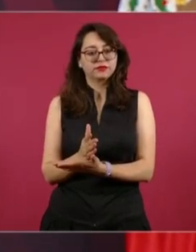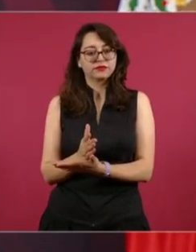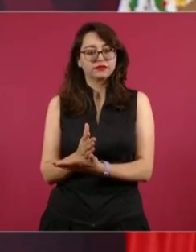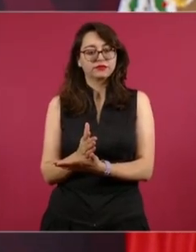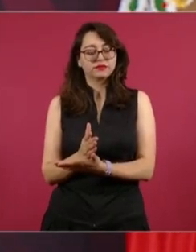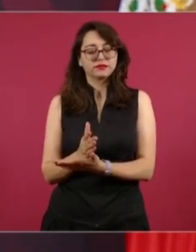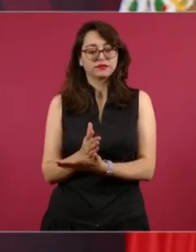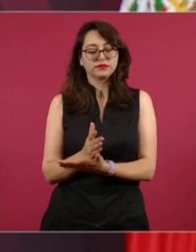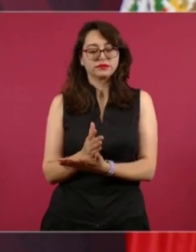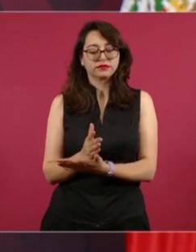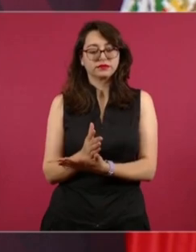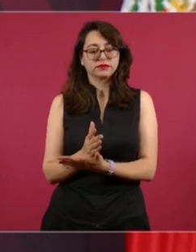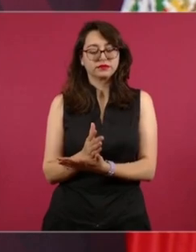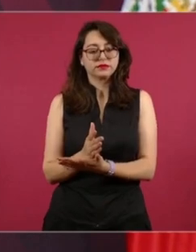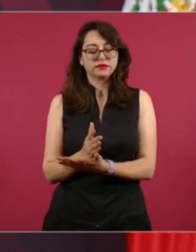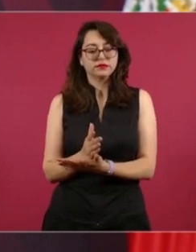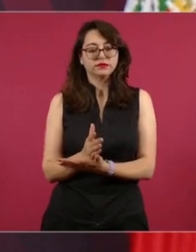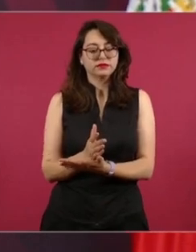y